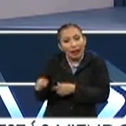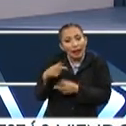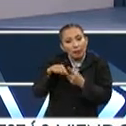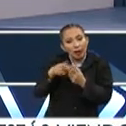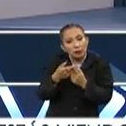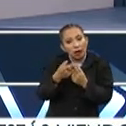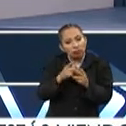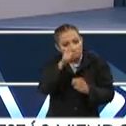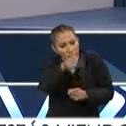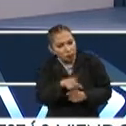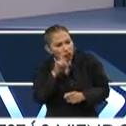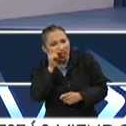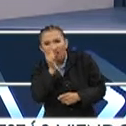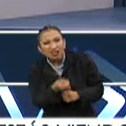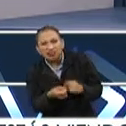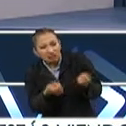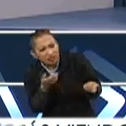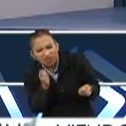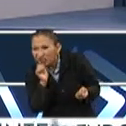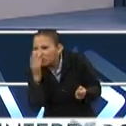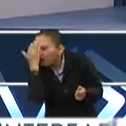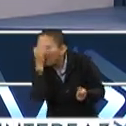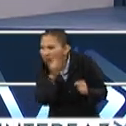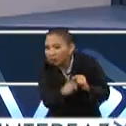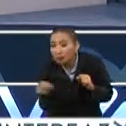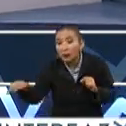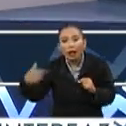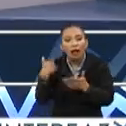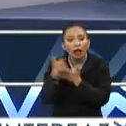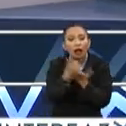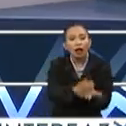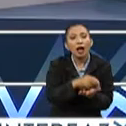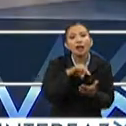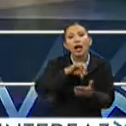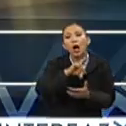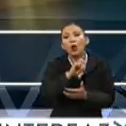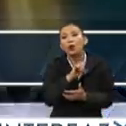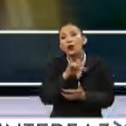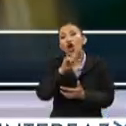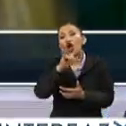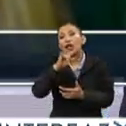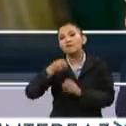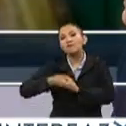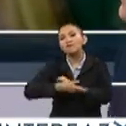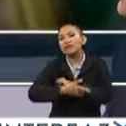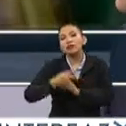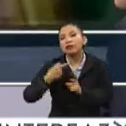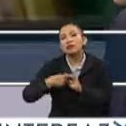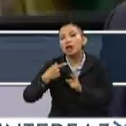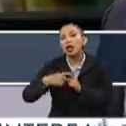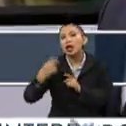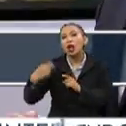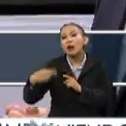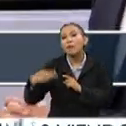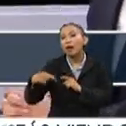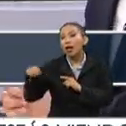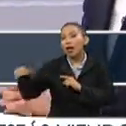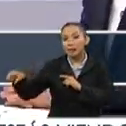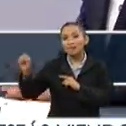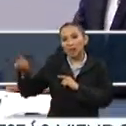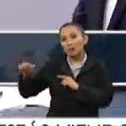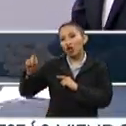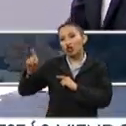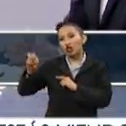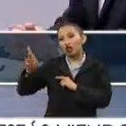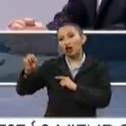Despunta la figura de Nahui, pero prácticamente construida por él. De hecho, Nahui Olin adquiere su apodo, vamos a decir, o su sobrenombre, justamente porque